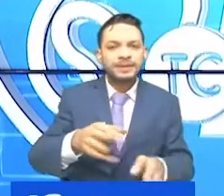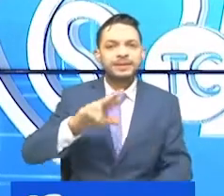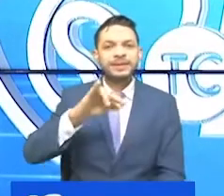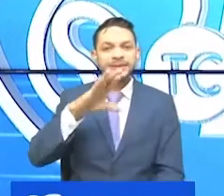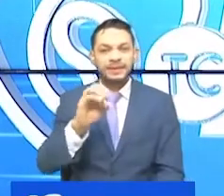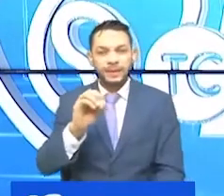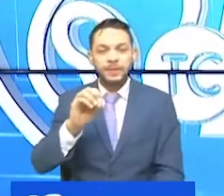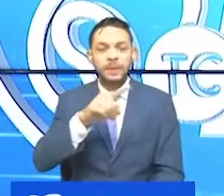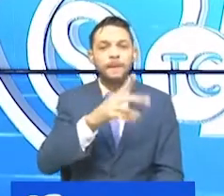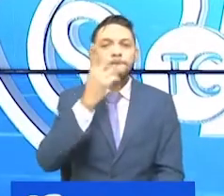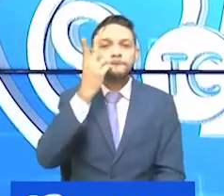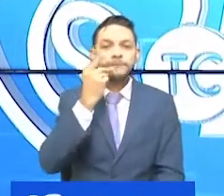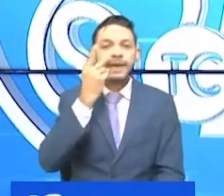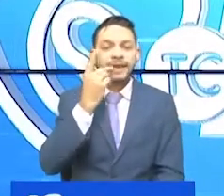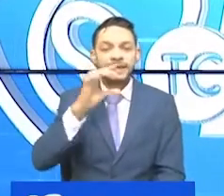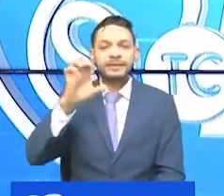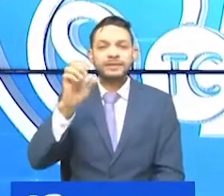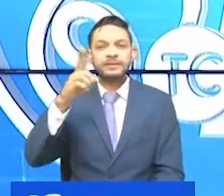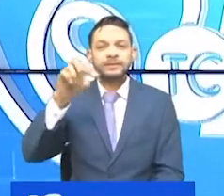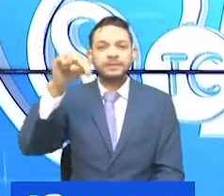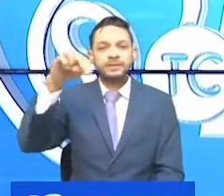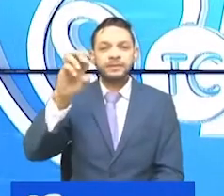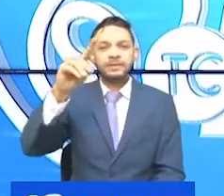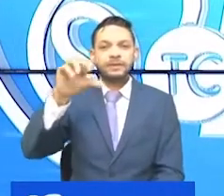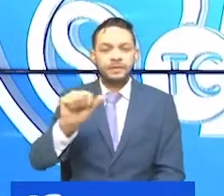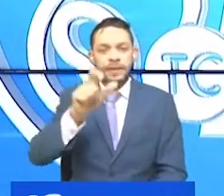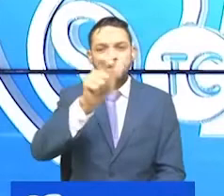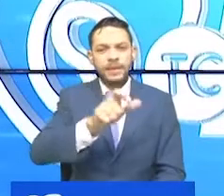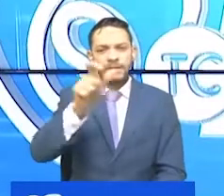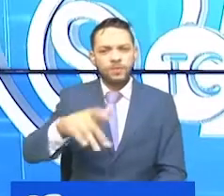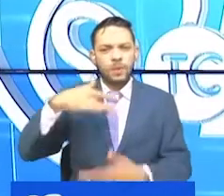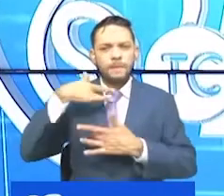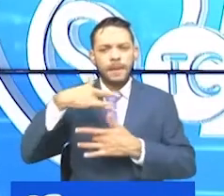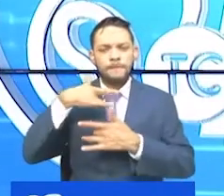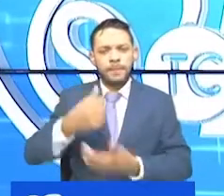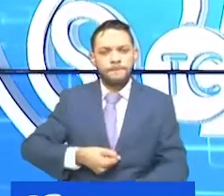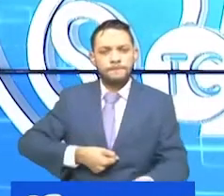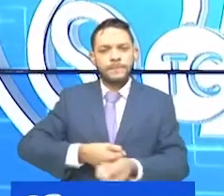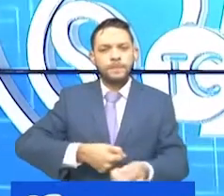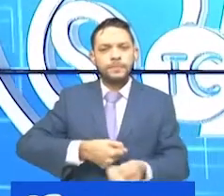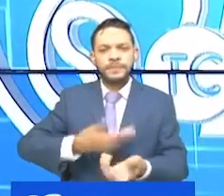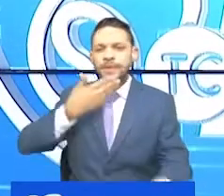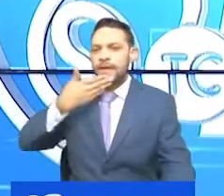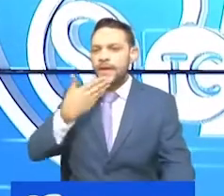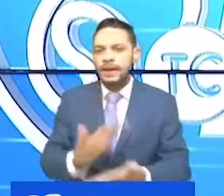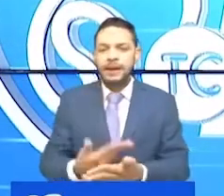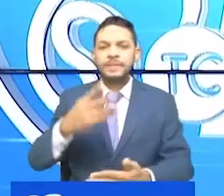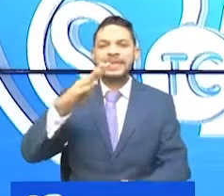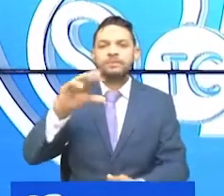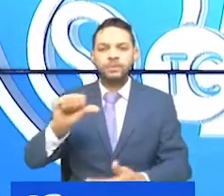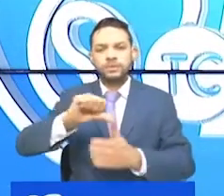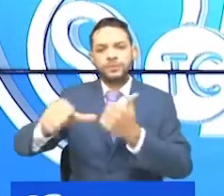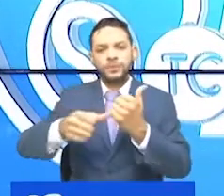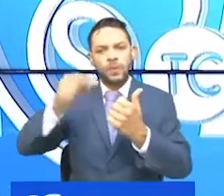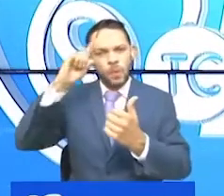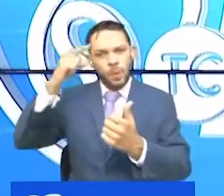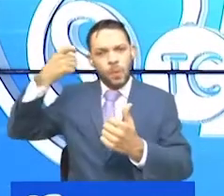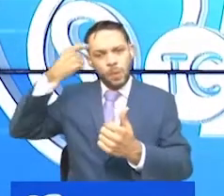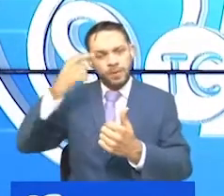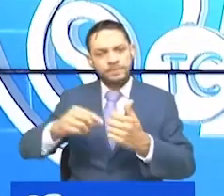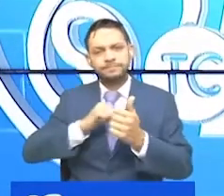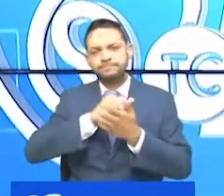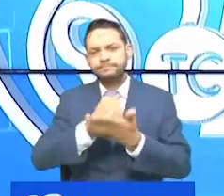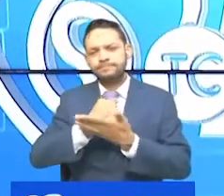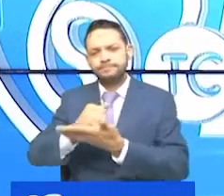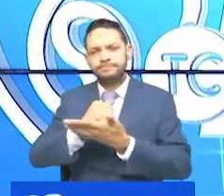Dos Quebradas, cientos de personas de la región se han solidarizado con quienes lo perdieron todo, gracias a la oficina de la Primera Dama y gestora social de